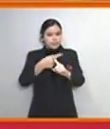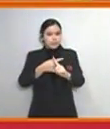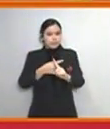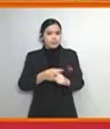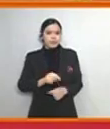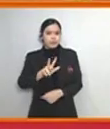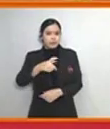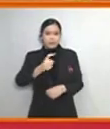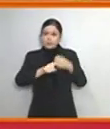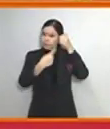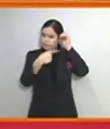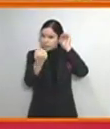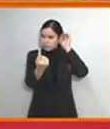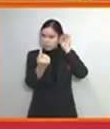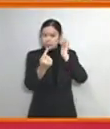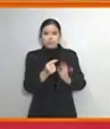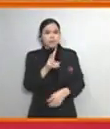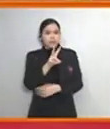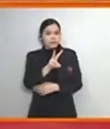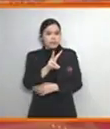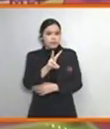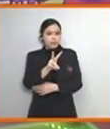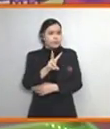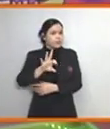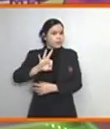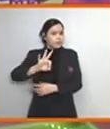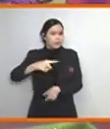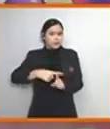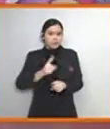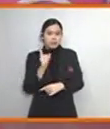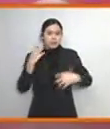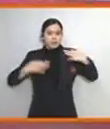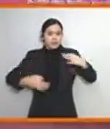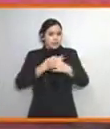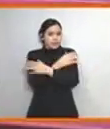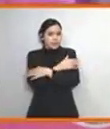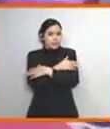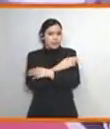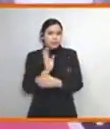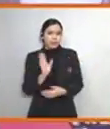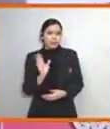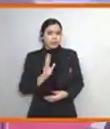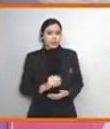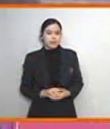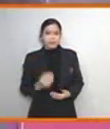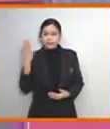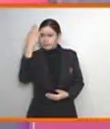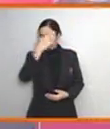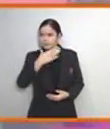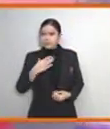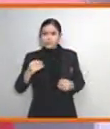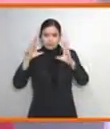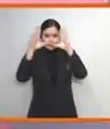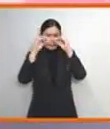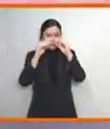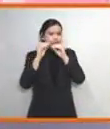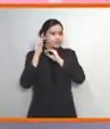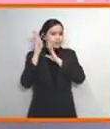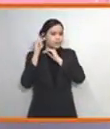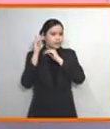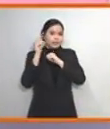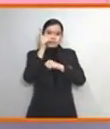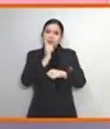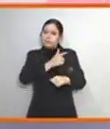X 3X y para más 1, 29 más 1. Felicidades. Me despido deseándoles una linda noche. Lleno